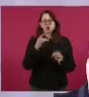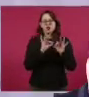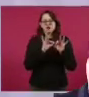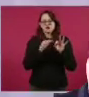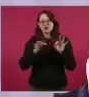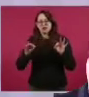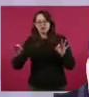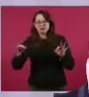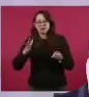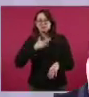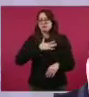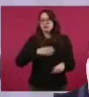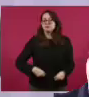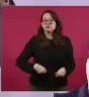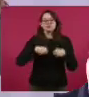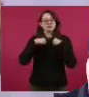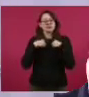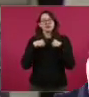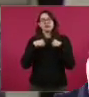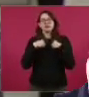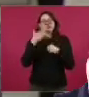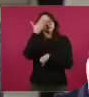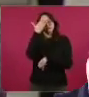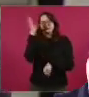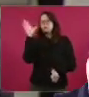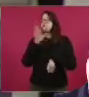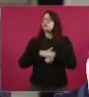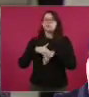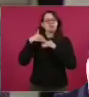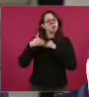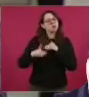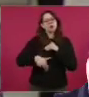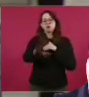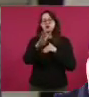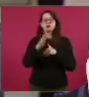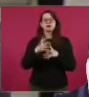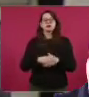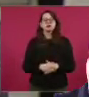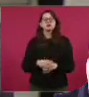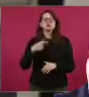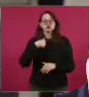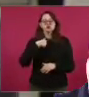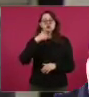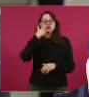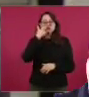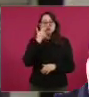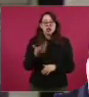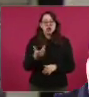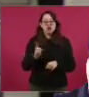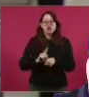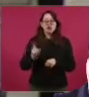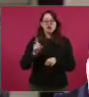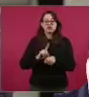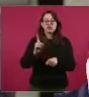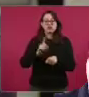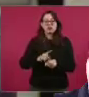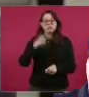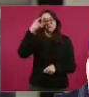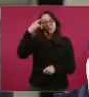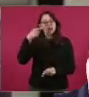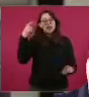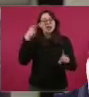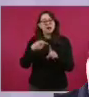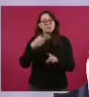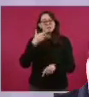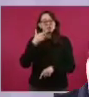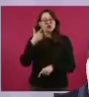vida. Y vivo todos los días queriendo ser el mejor. Se las comparto.